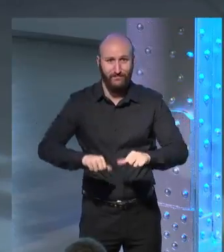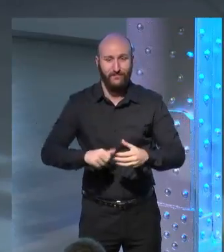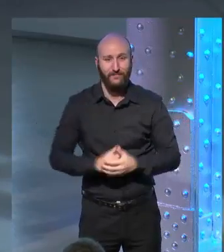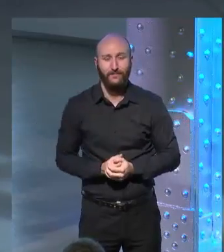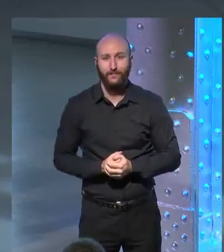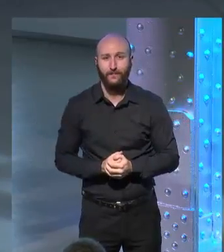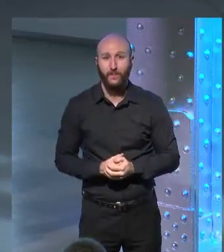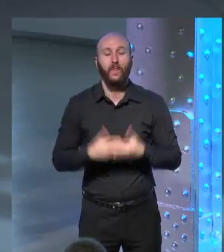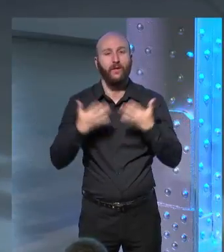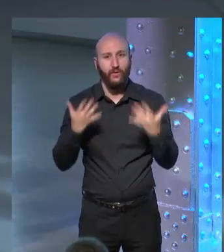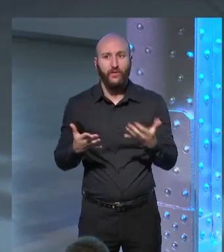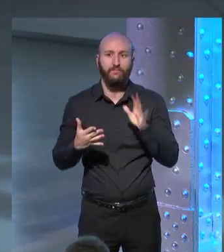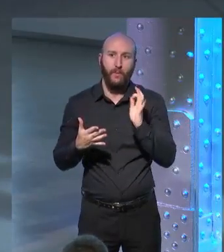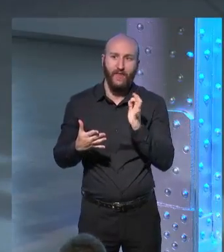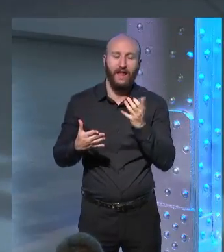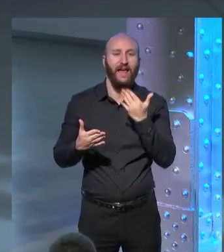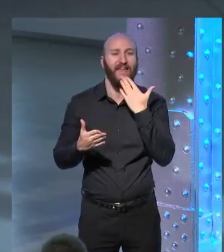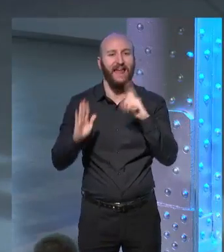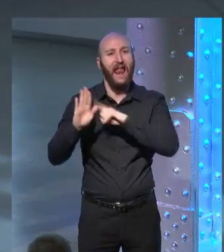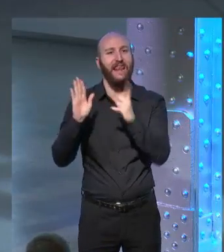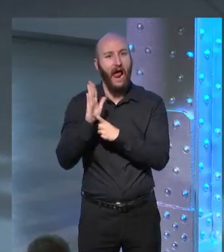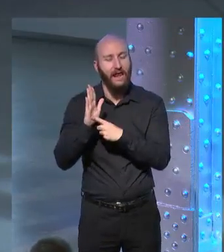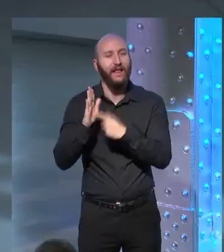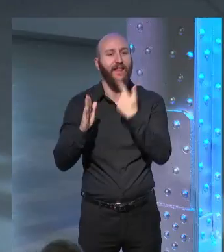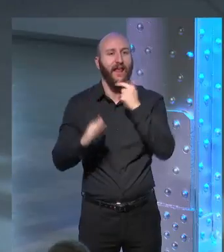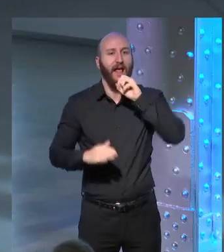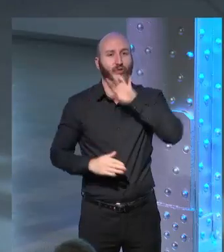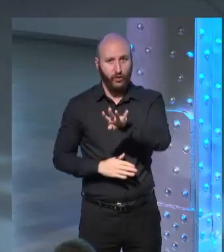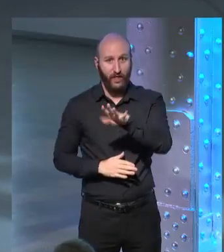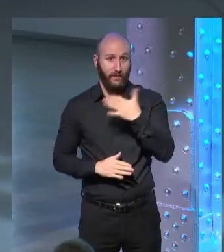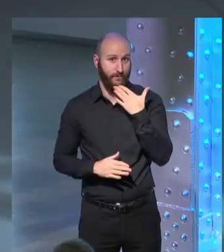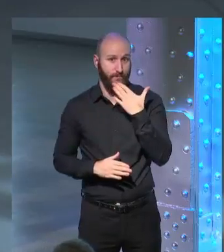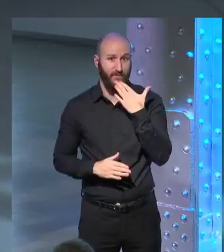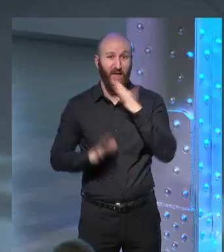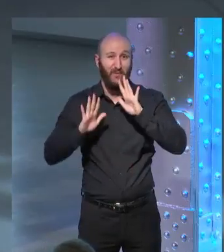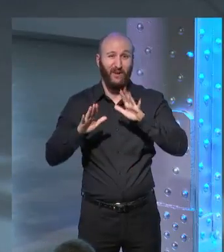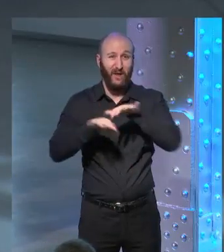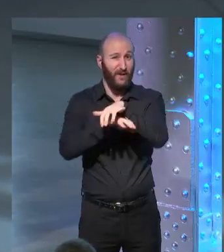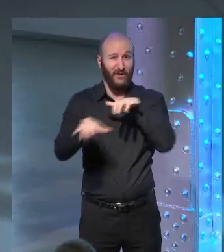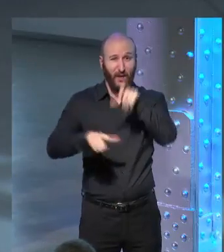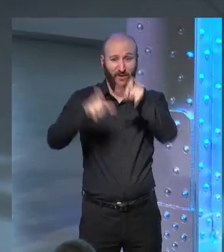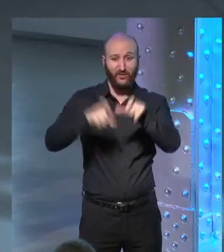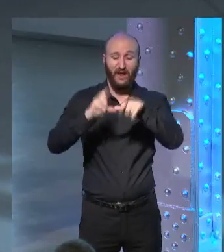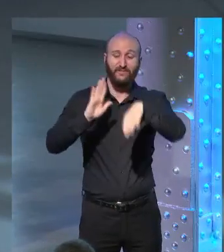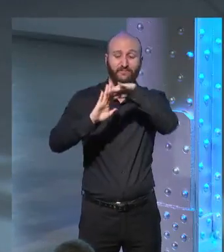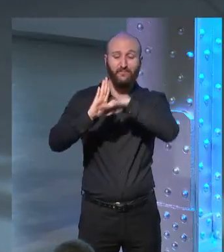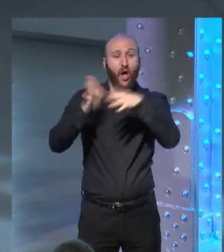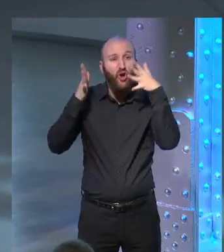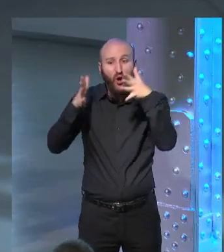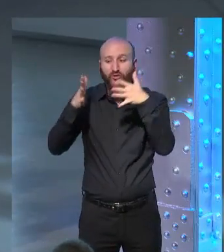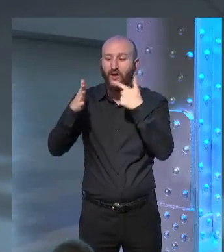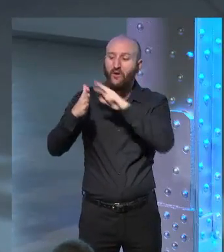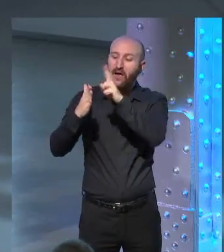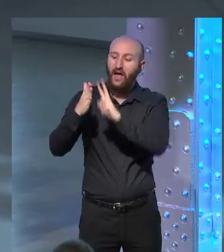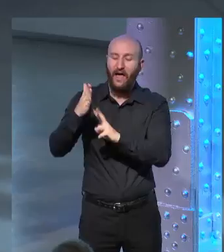dices, legalmente son 14 años, creo que casi nadie se lee las recomendaciones porque están creadas para que no nos